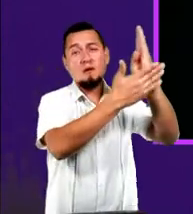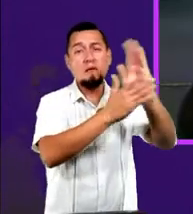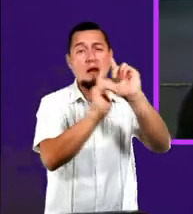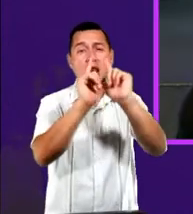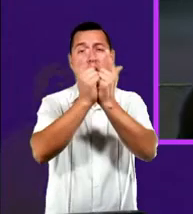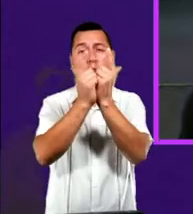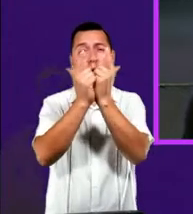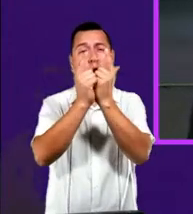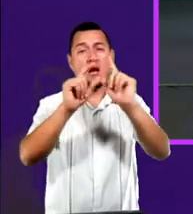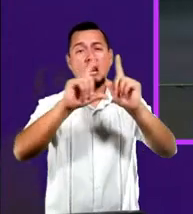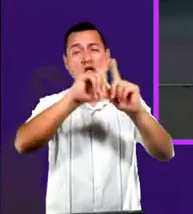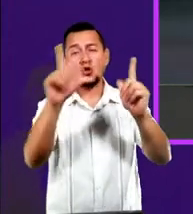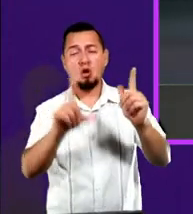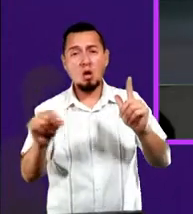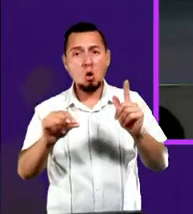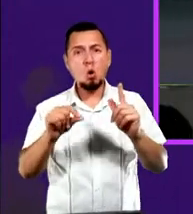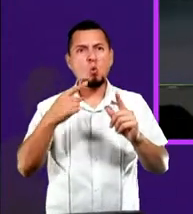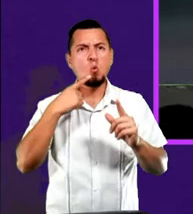reforma.